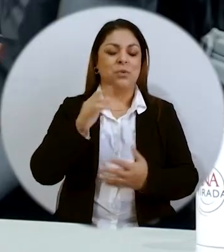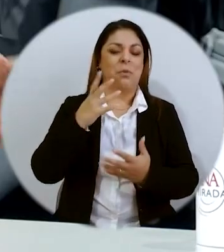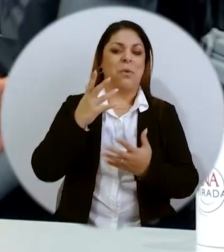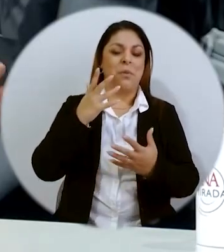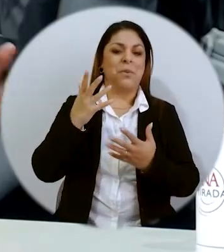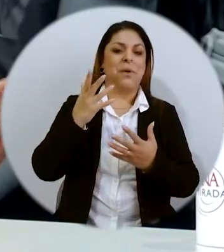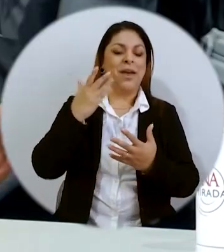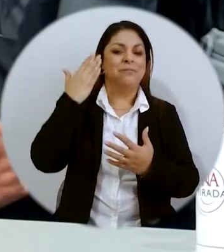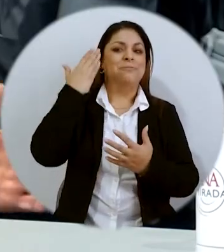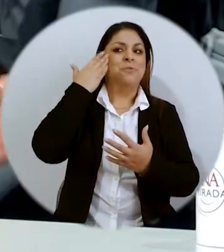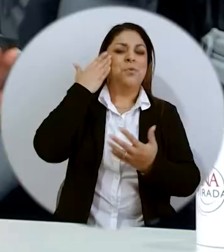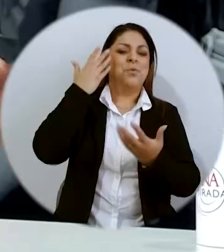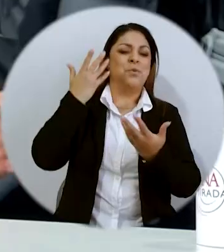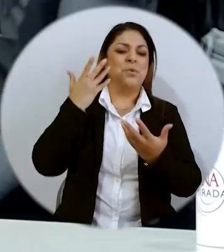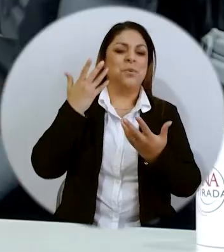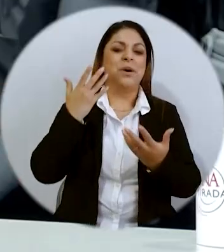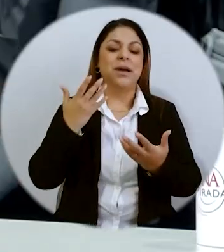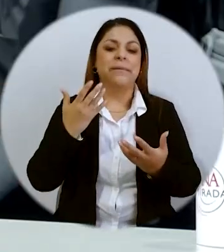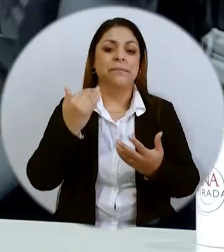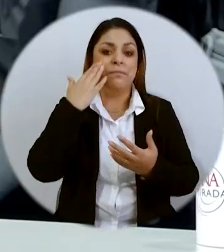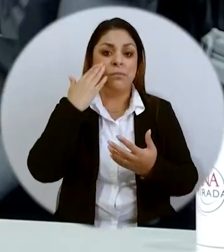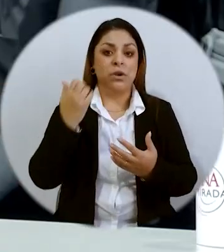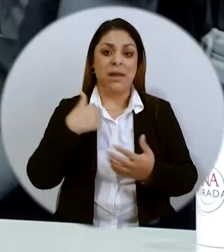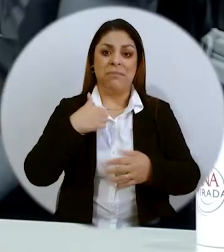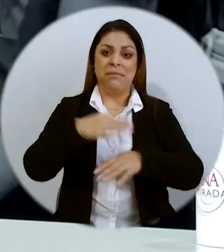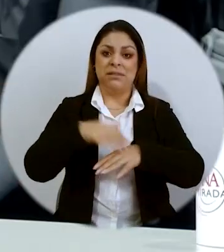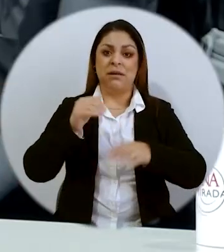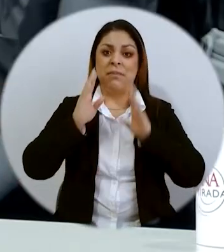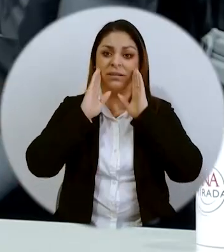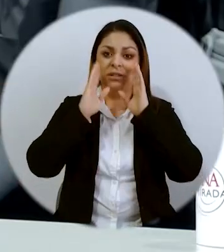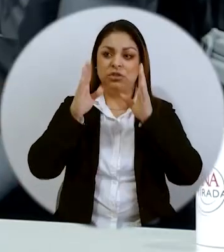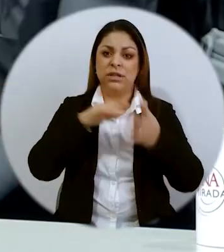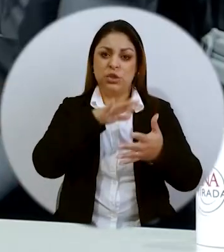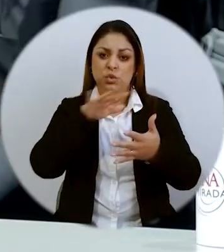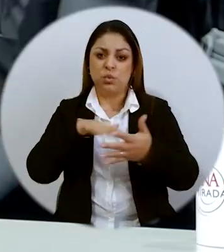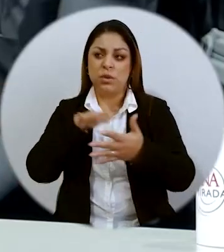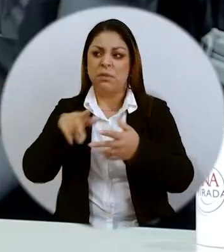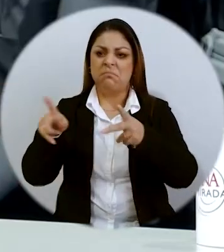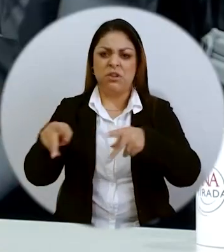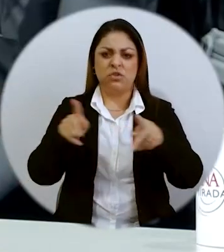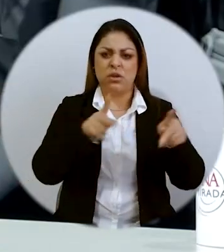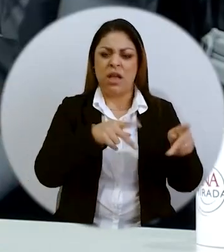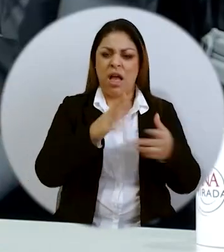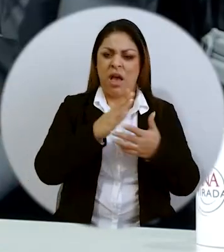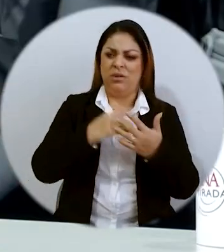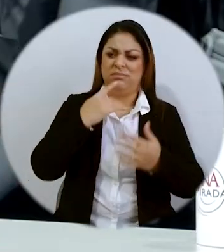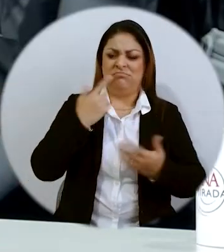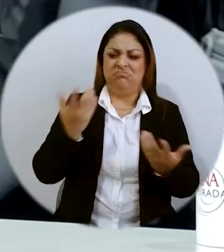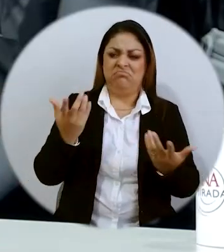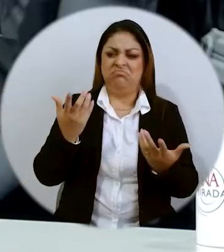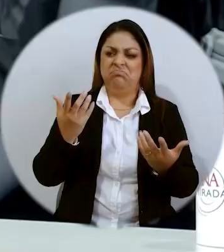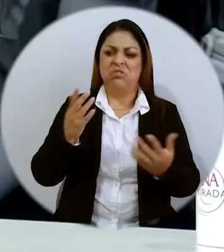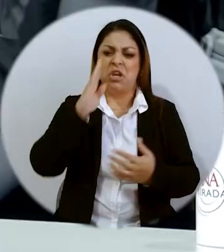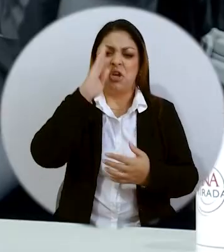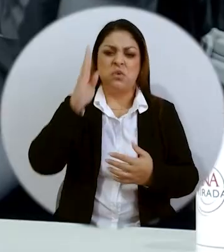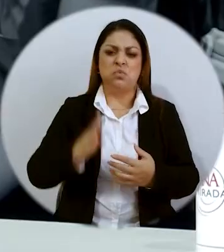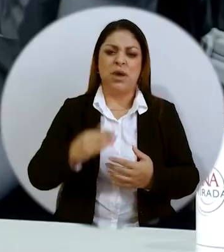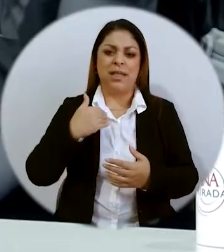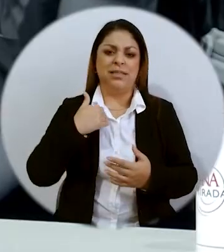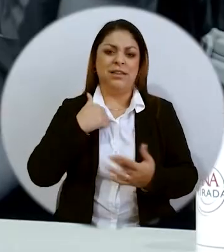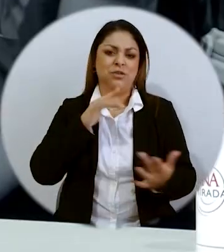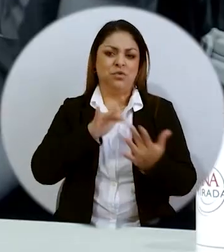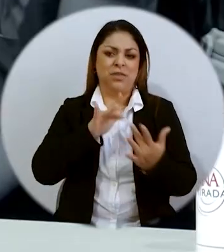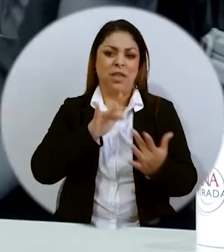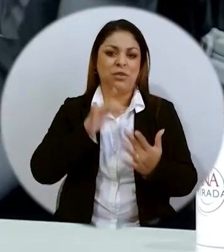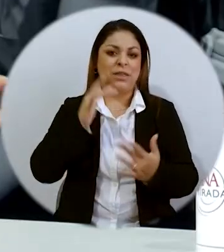como un poquillo de ruido, ¿verdad? Incluso me llamó la atención que en los estudios gente que dice que no ha tenido ningún contacto